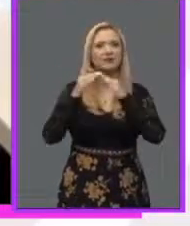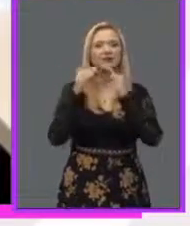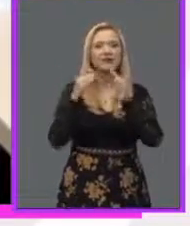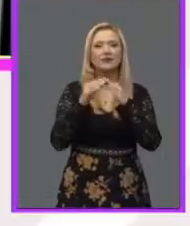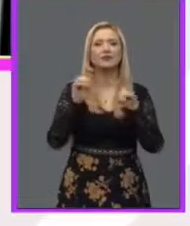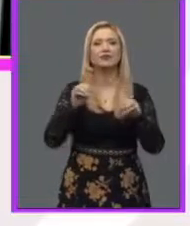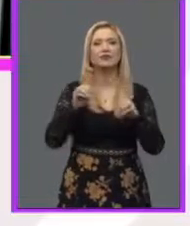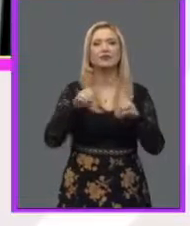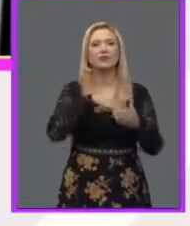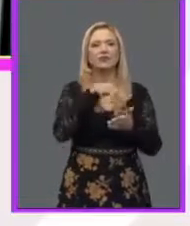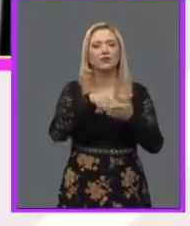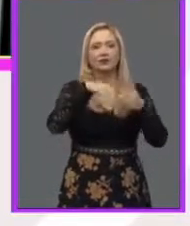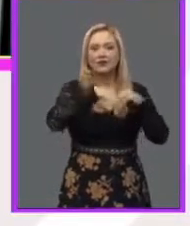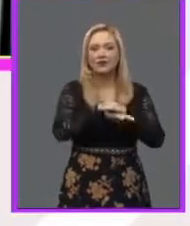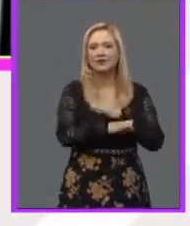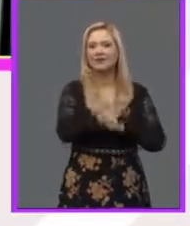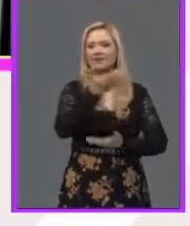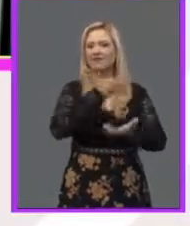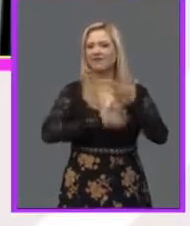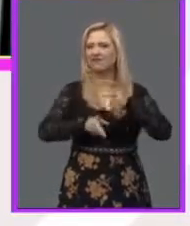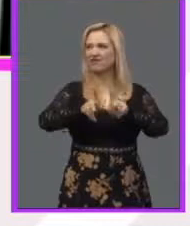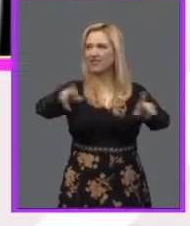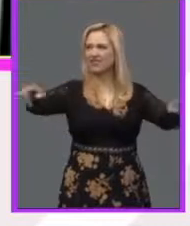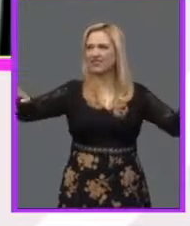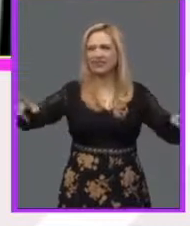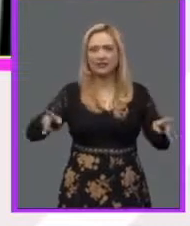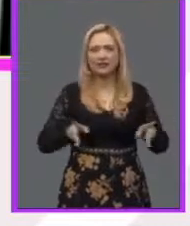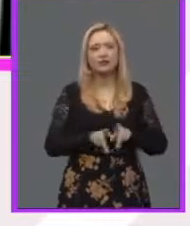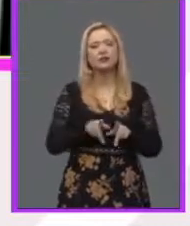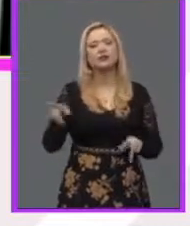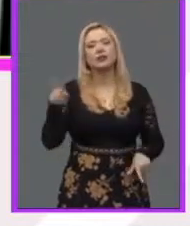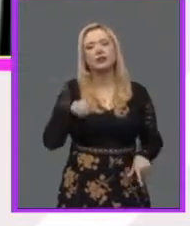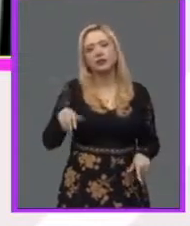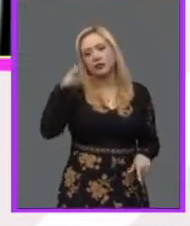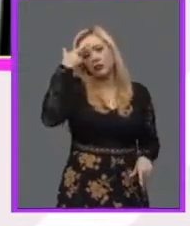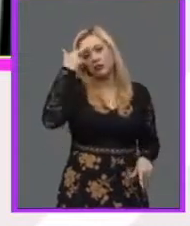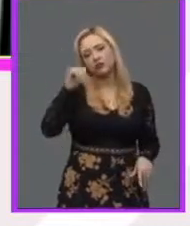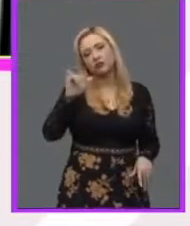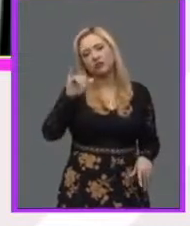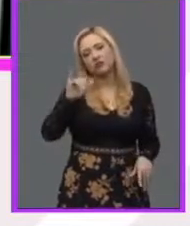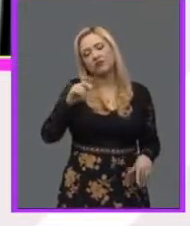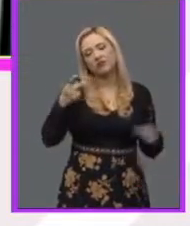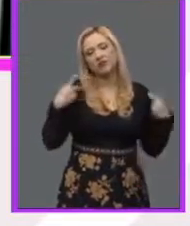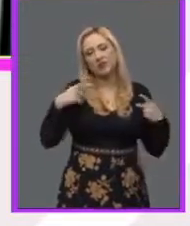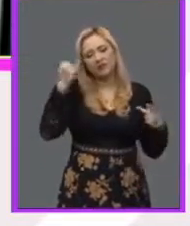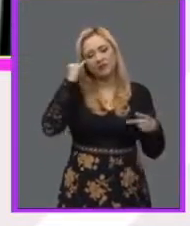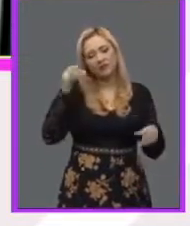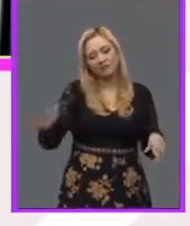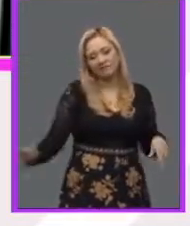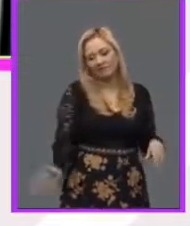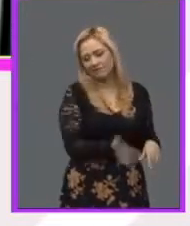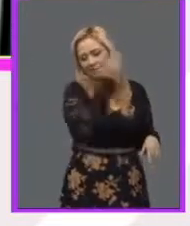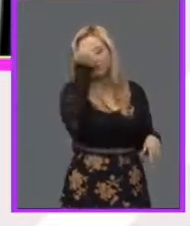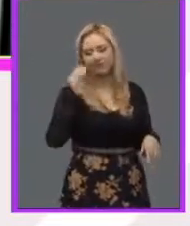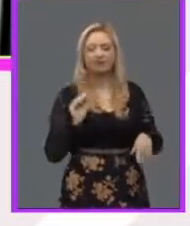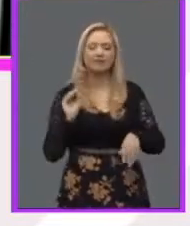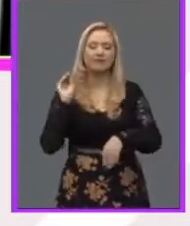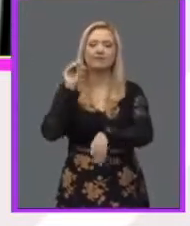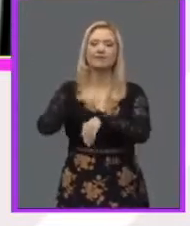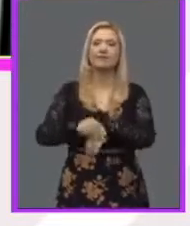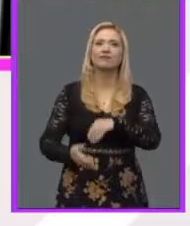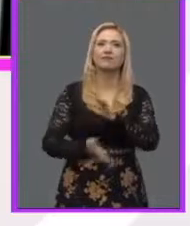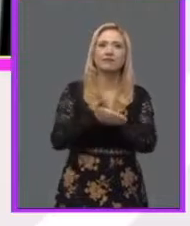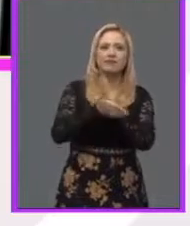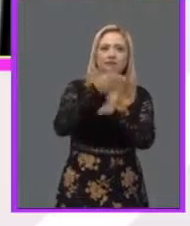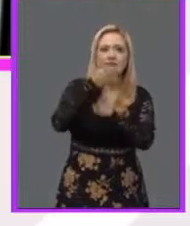comerciales pareciera que a los ojos de muchas personas justifican el despojo de personas indígenas, ¿no? De comunidades indígenas,